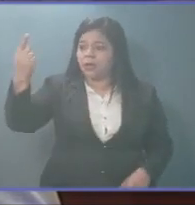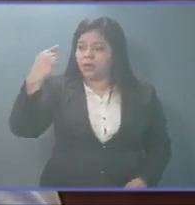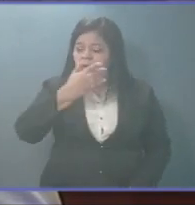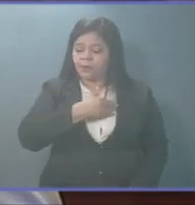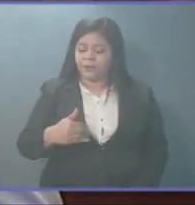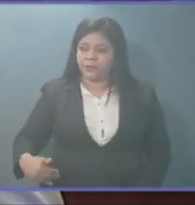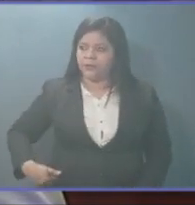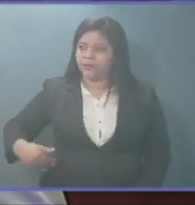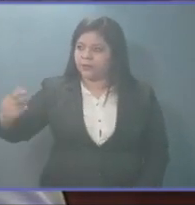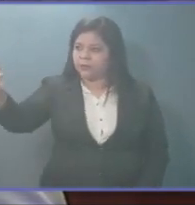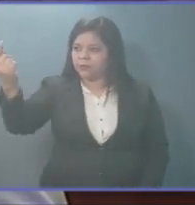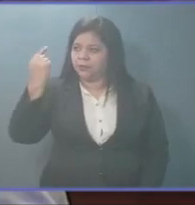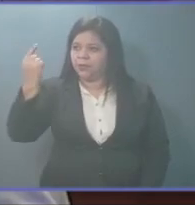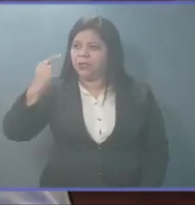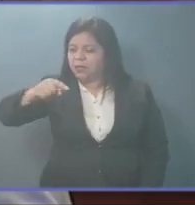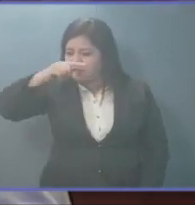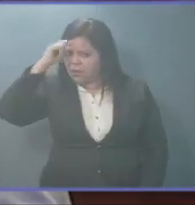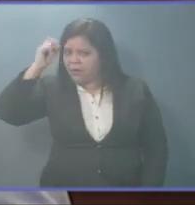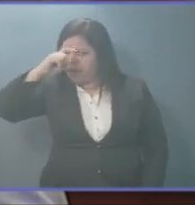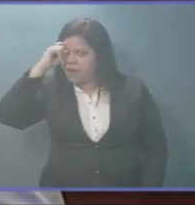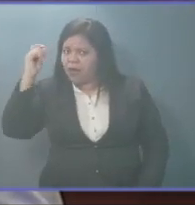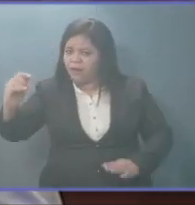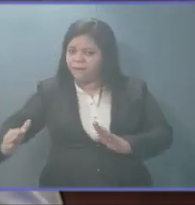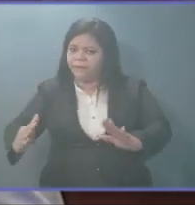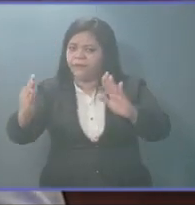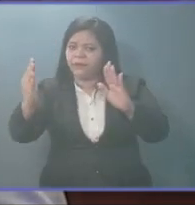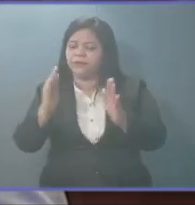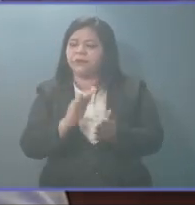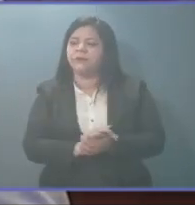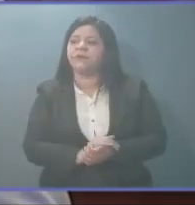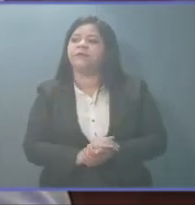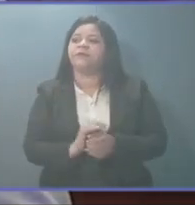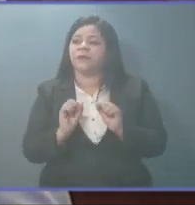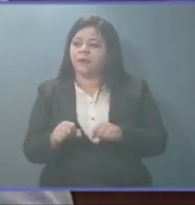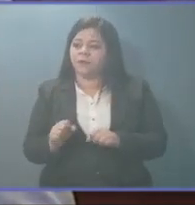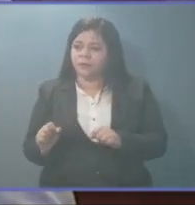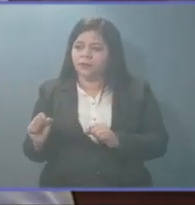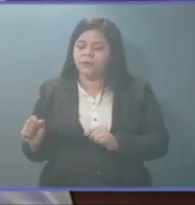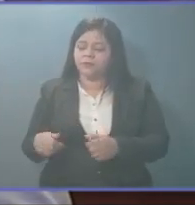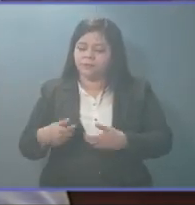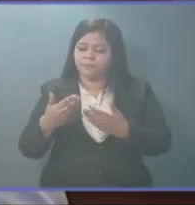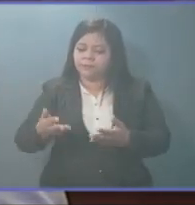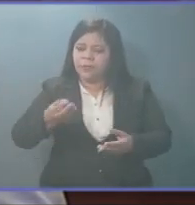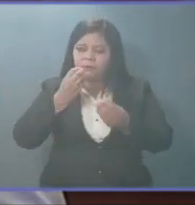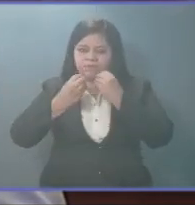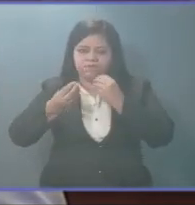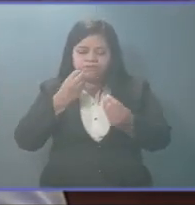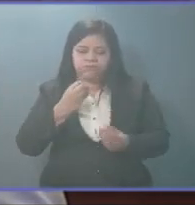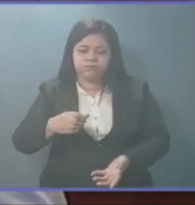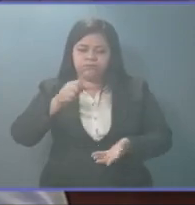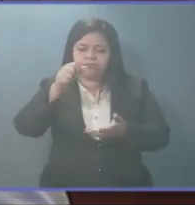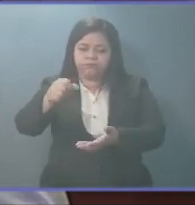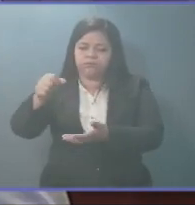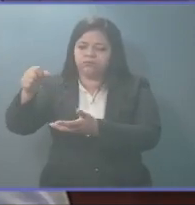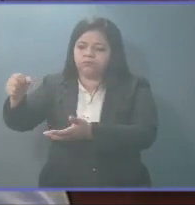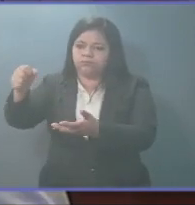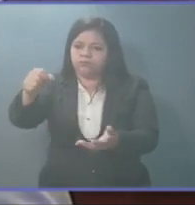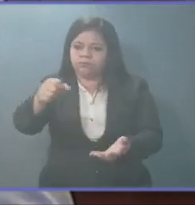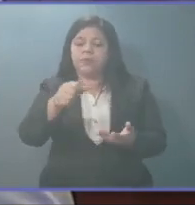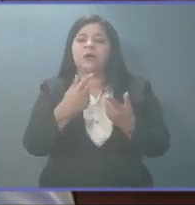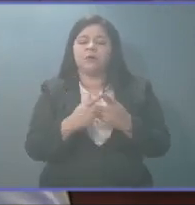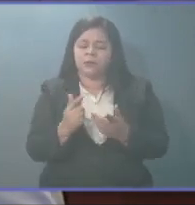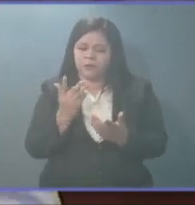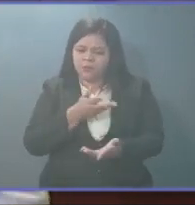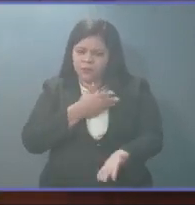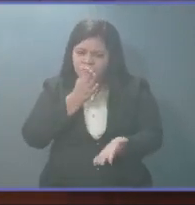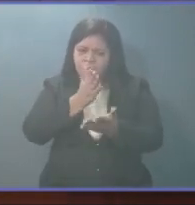presidente Bukele para trabajar en primera línea y ejecutar la entrega de paquetes alimentarios. Así estamos llegando